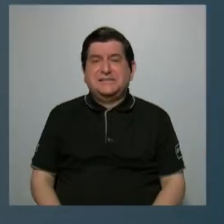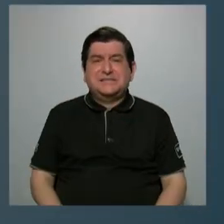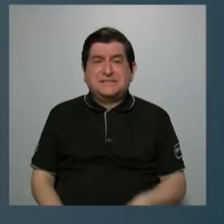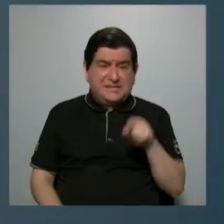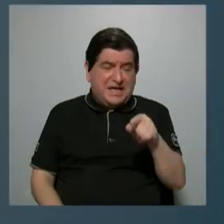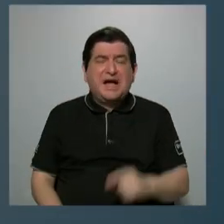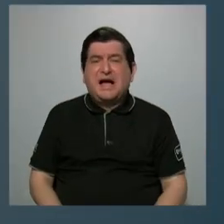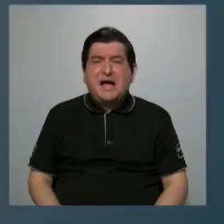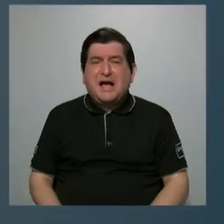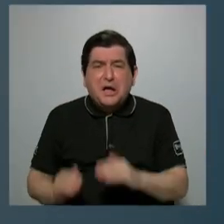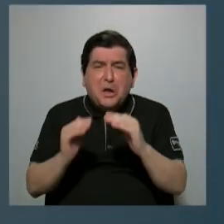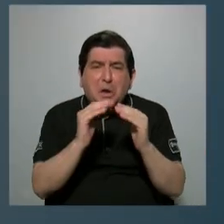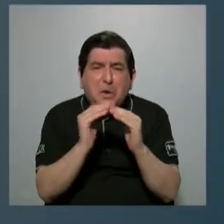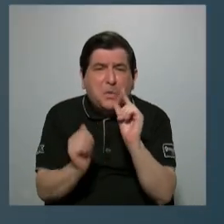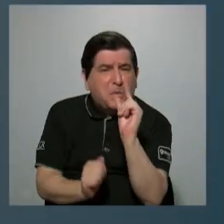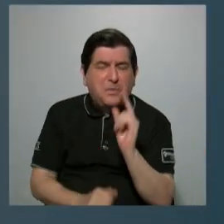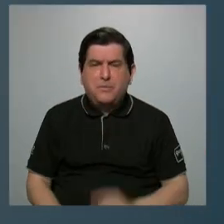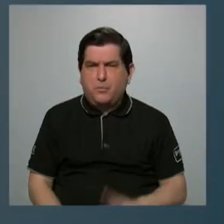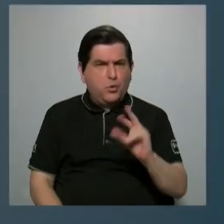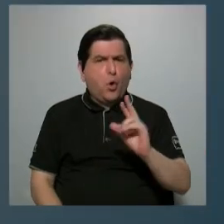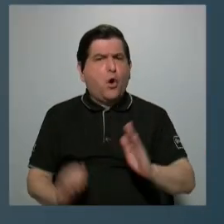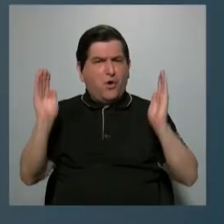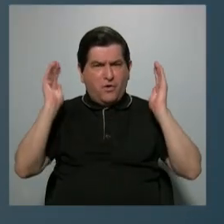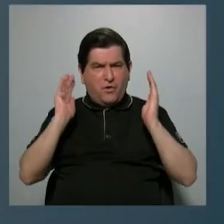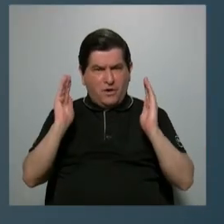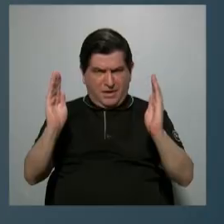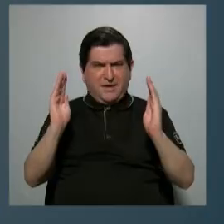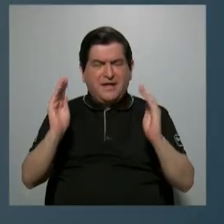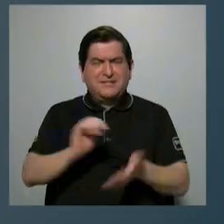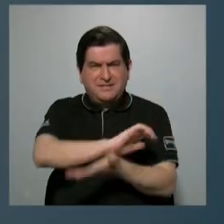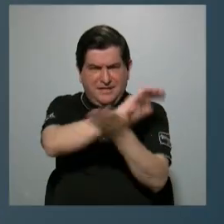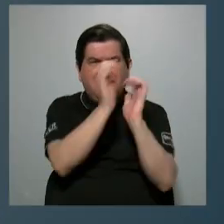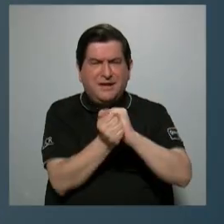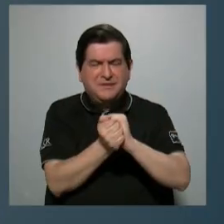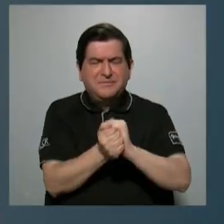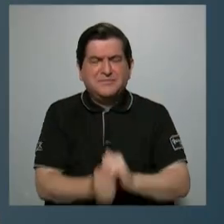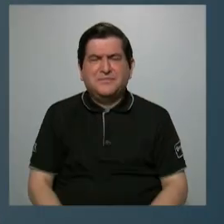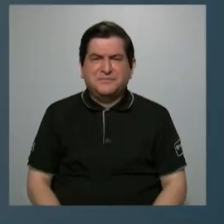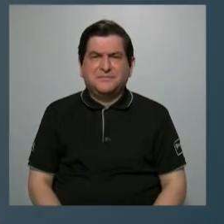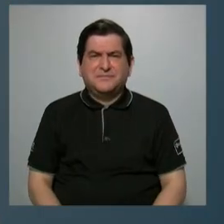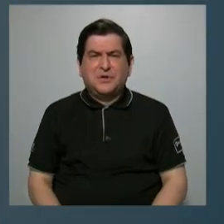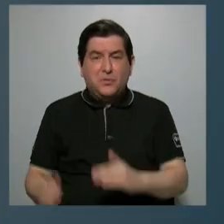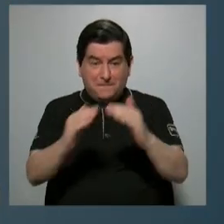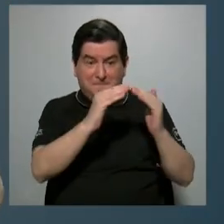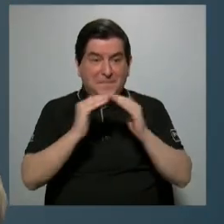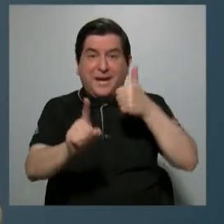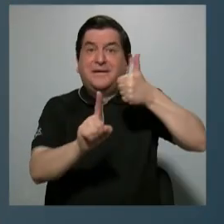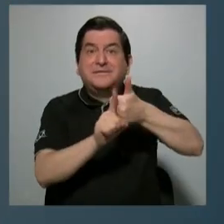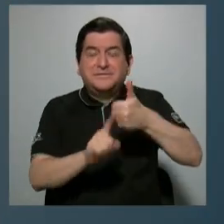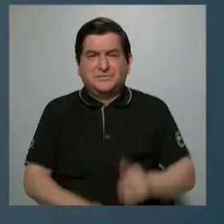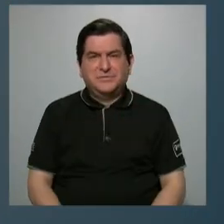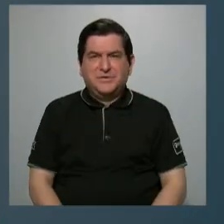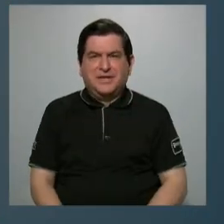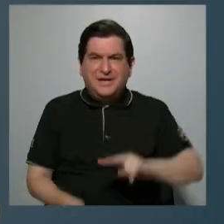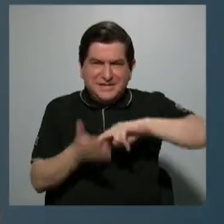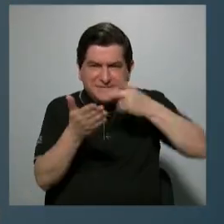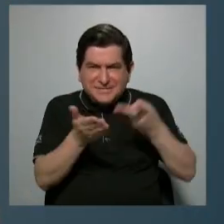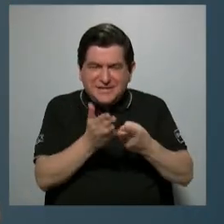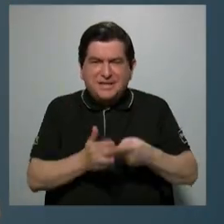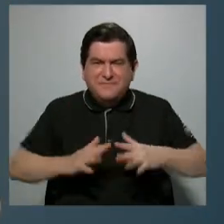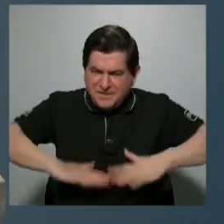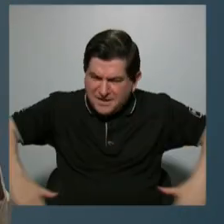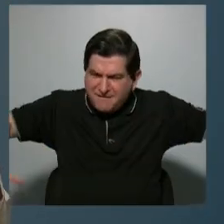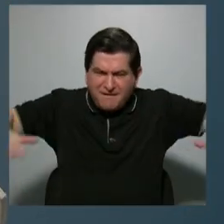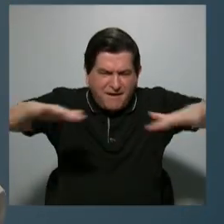puede tener, a pensar cómo transformar ciudad. Lo que reúne a una gran cantidad de terrenos